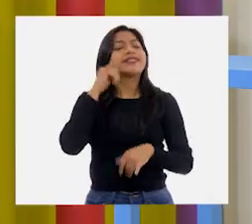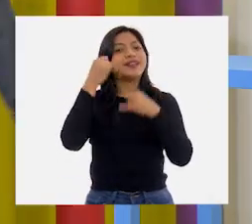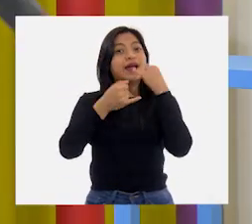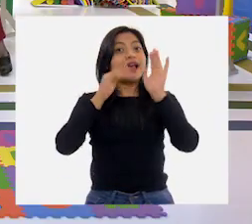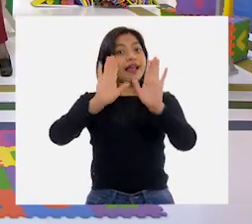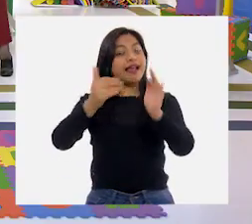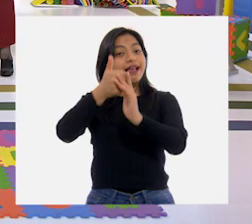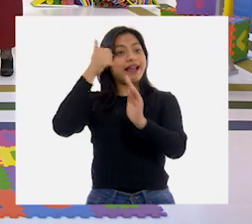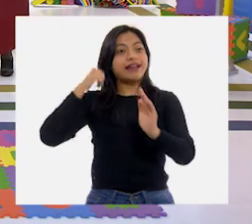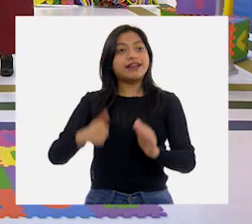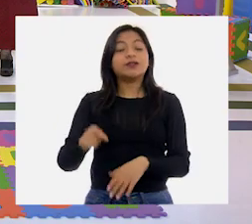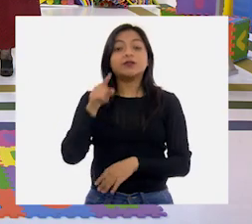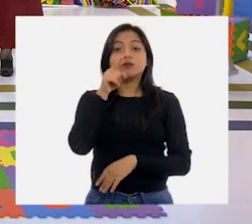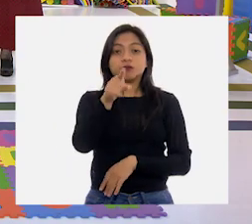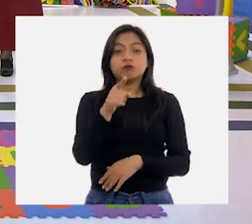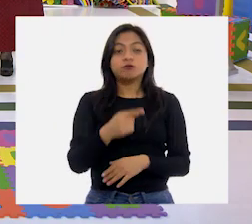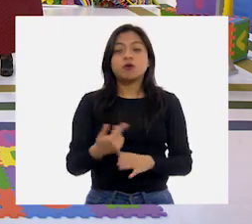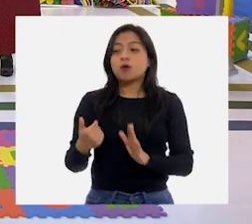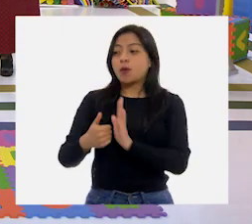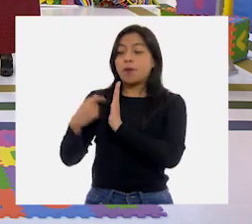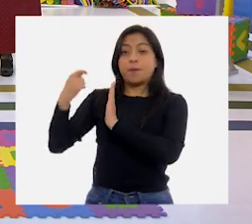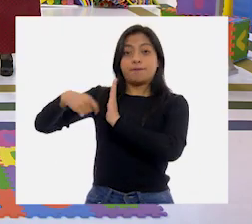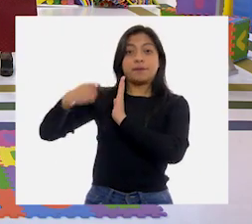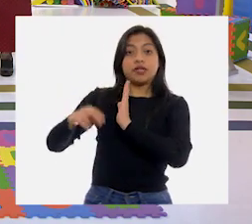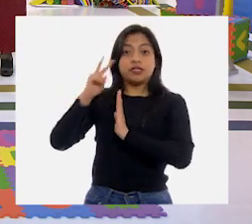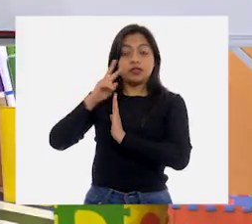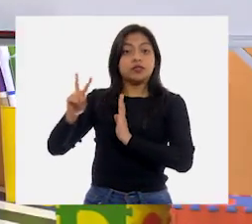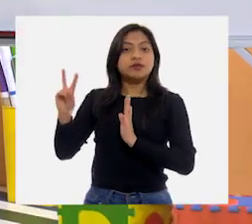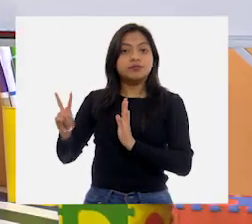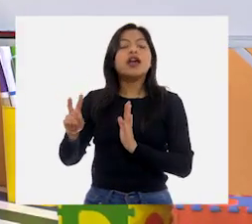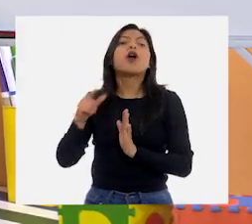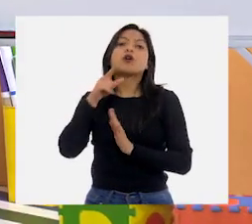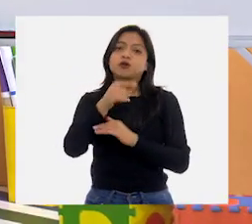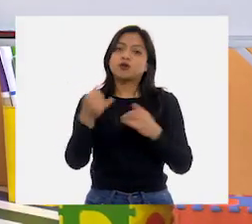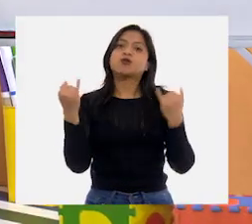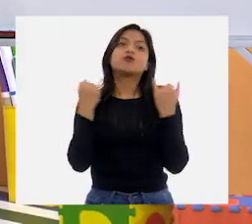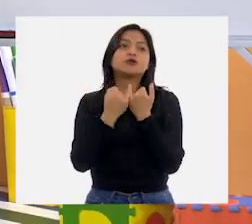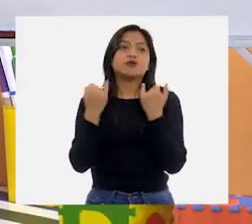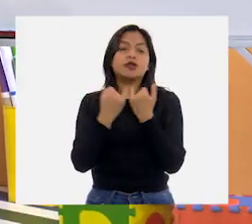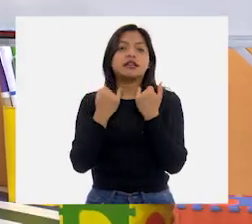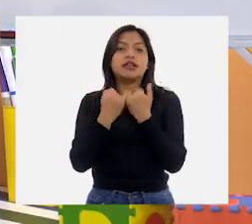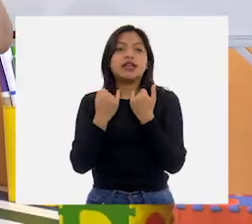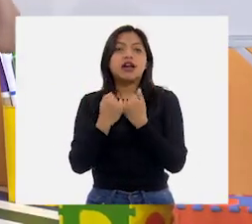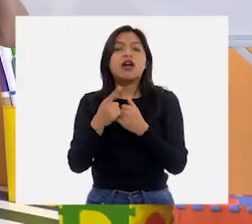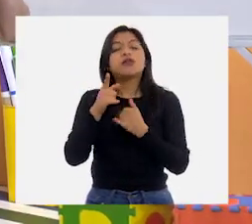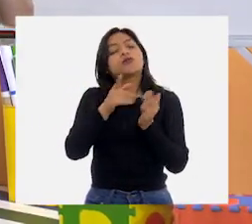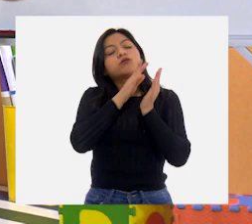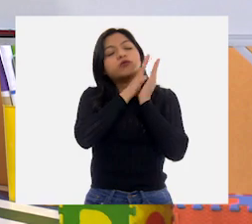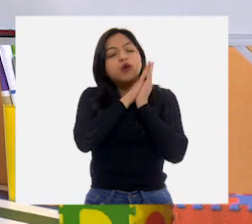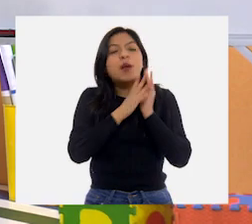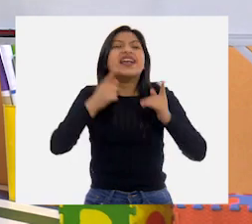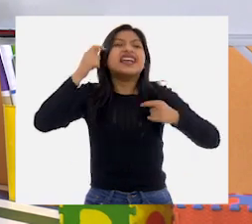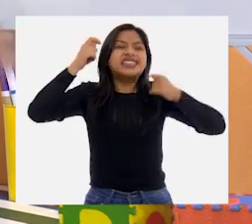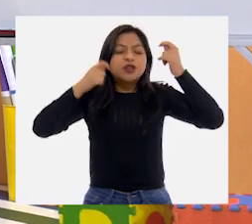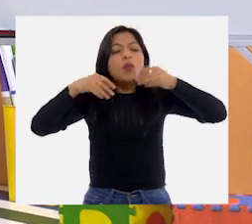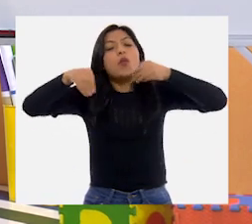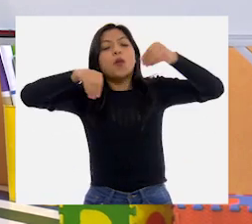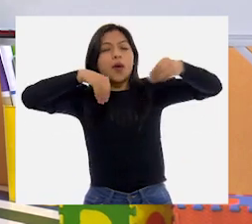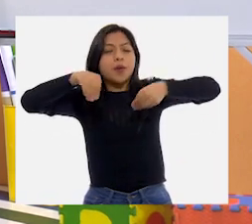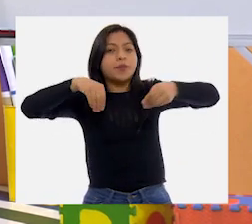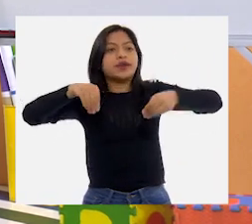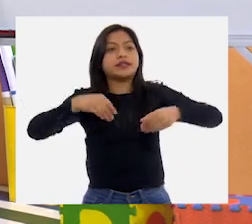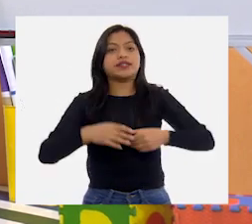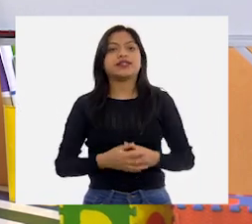Pero para eso, al igual que los que vimos en el video de la obra, vas a tener que hacer también como la mímica de que estás dormido y yo te